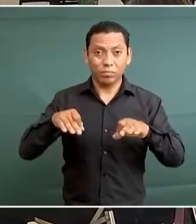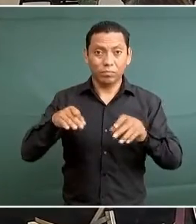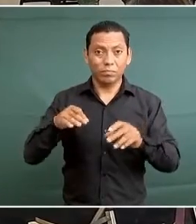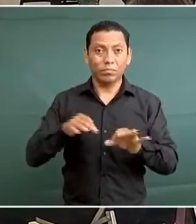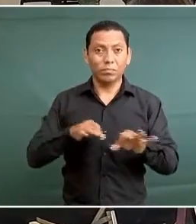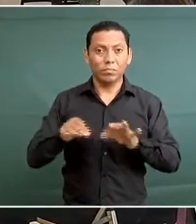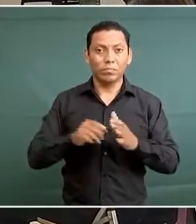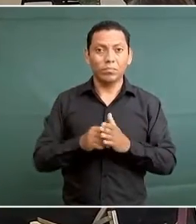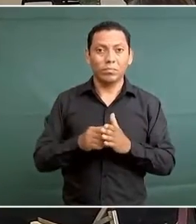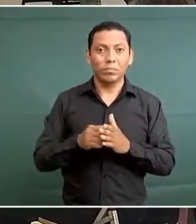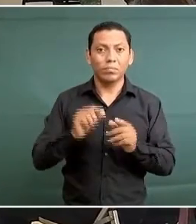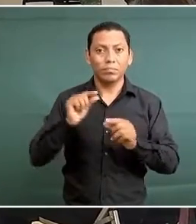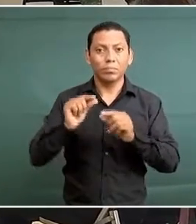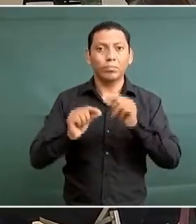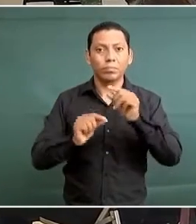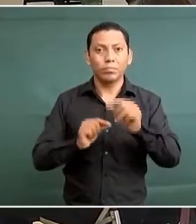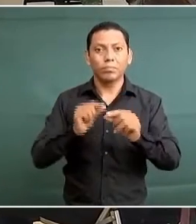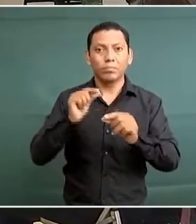y así